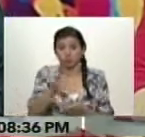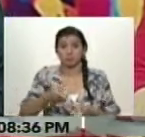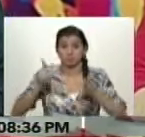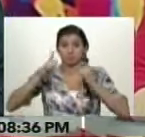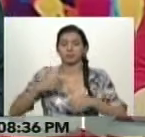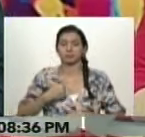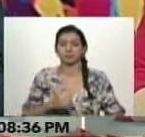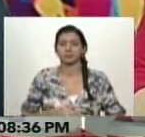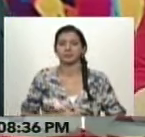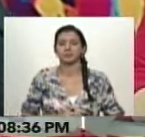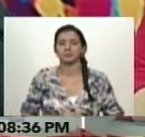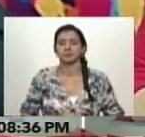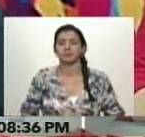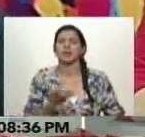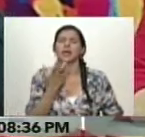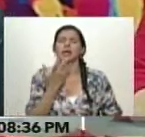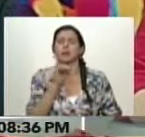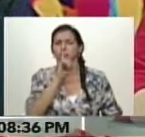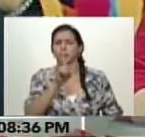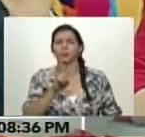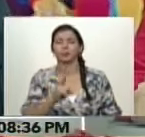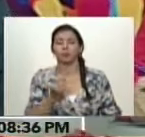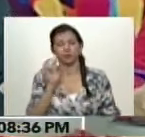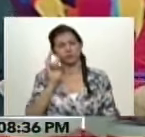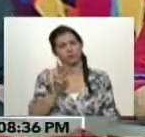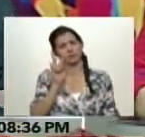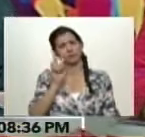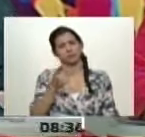poner un ejemplo que he visto, pues.